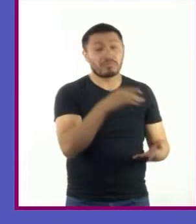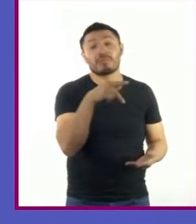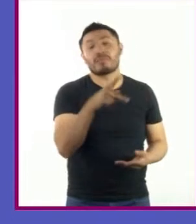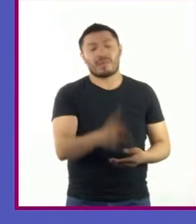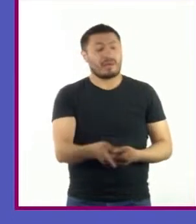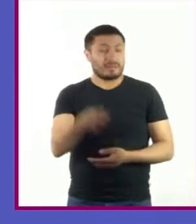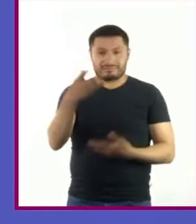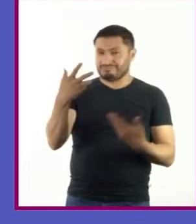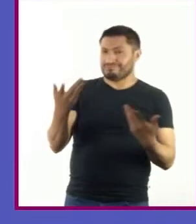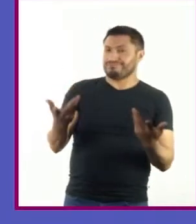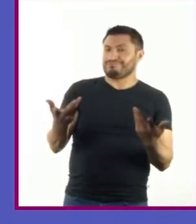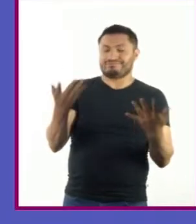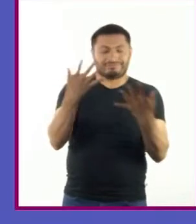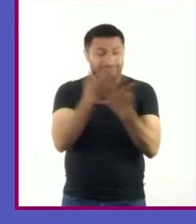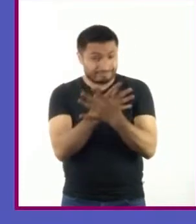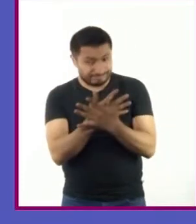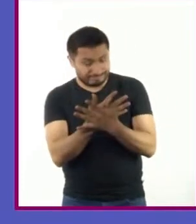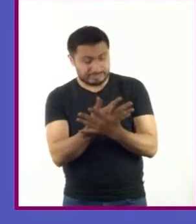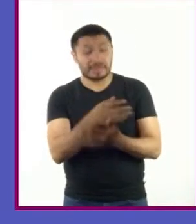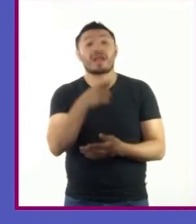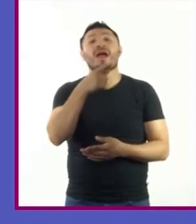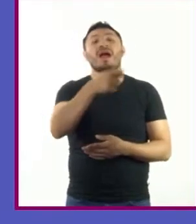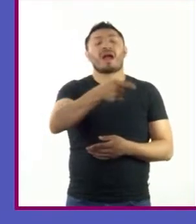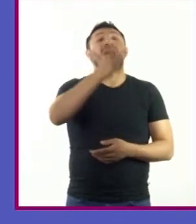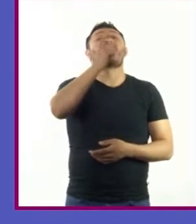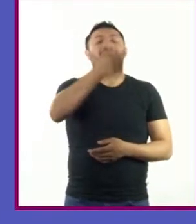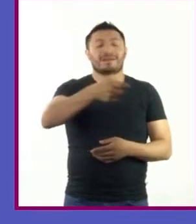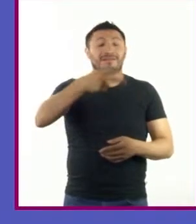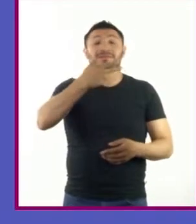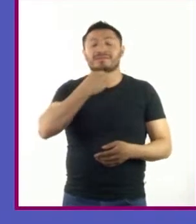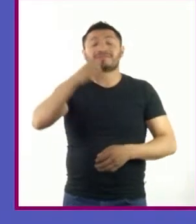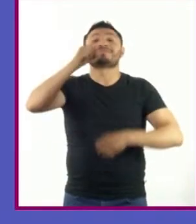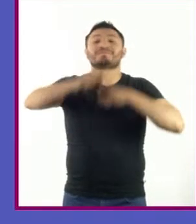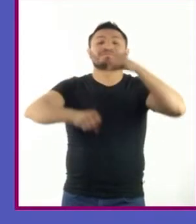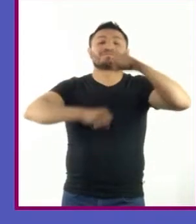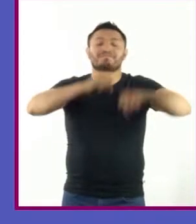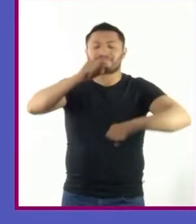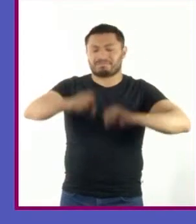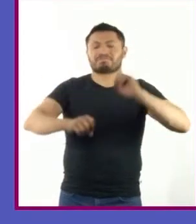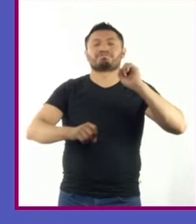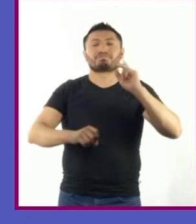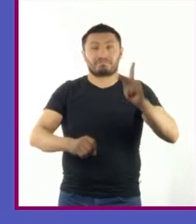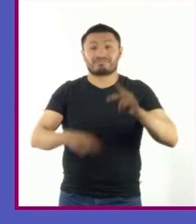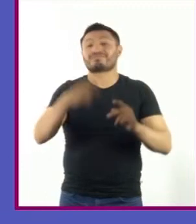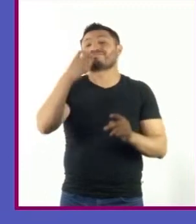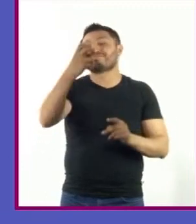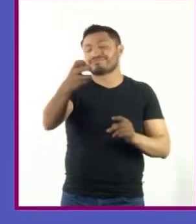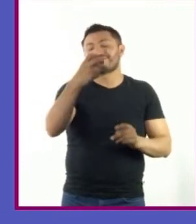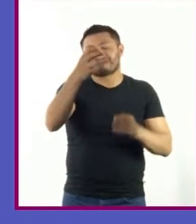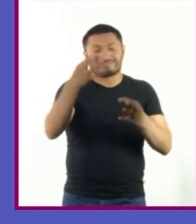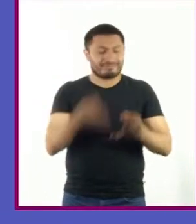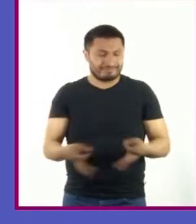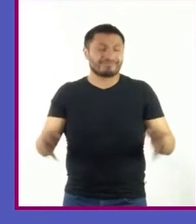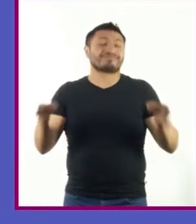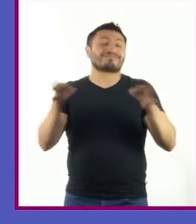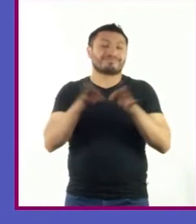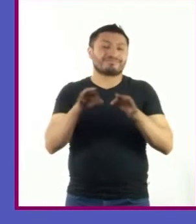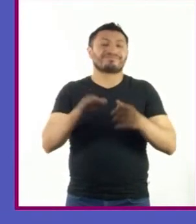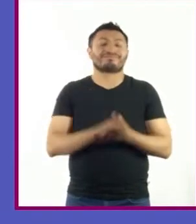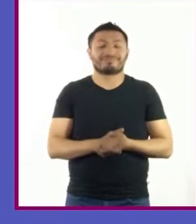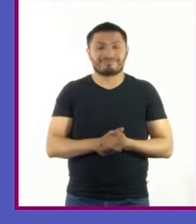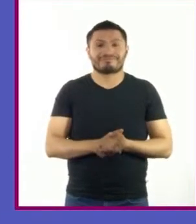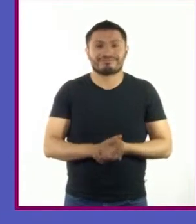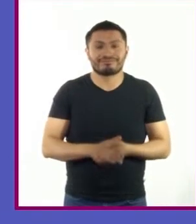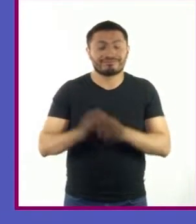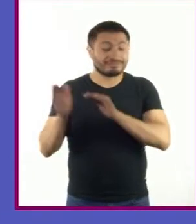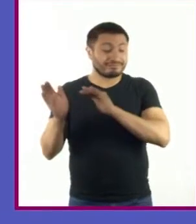ese puedes se refiere a un conductor de bicicleta. Ese tipo de ajustes serían importantes. Por